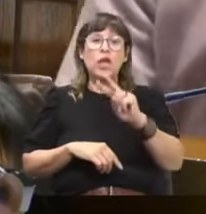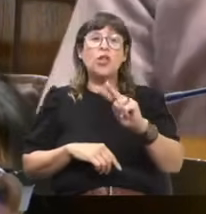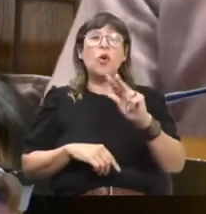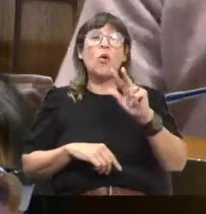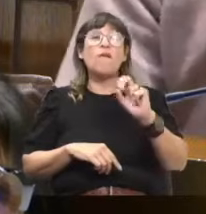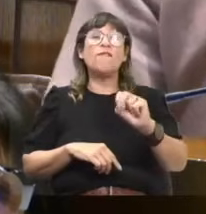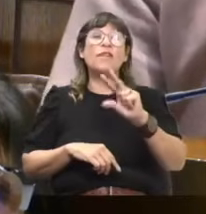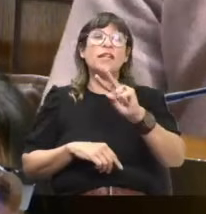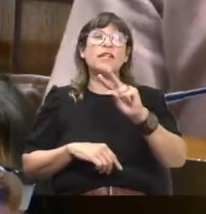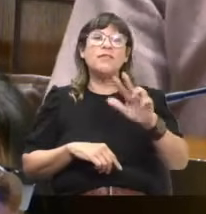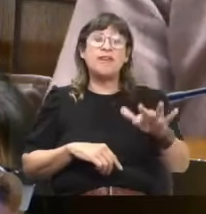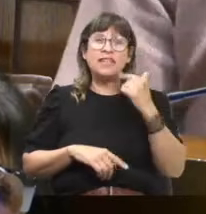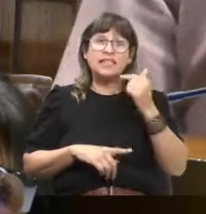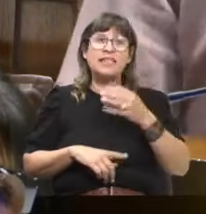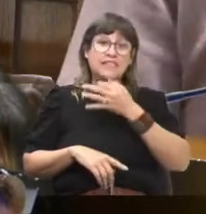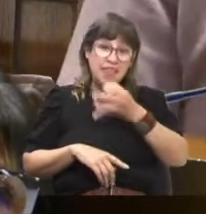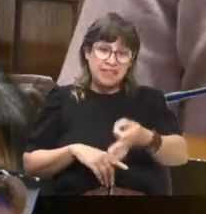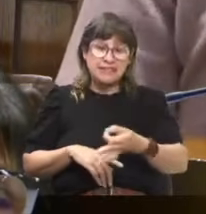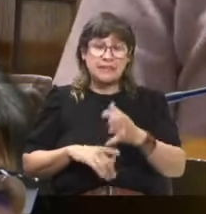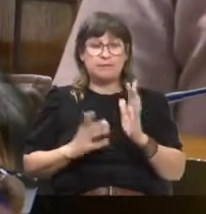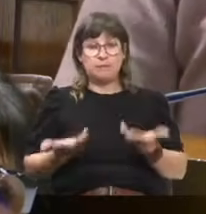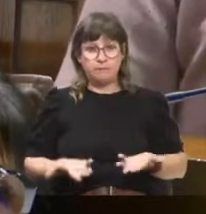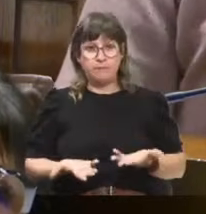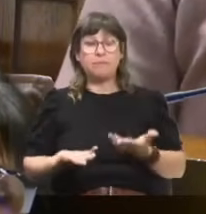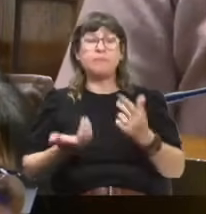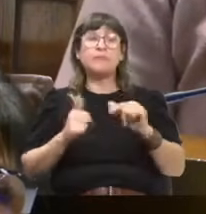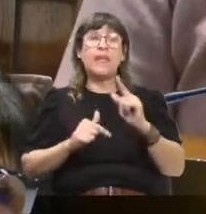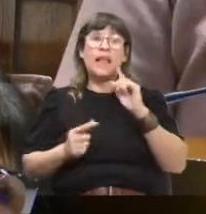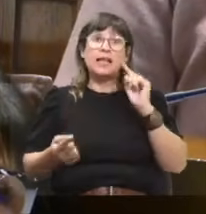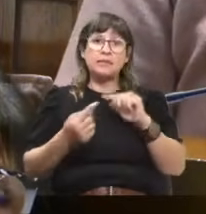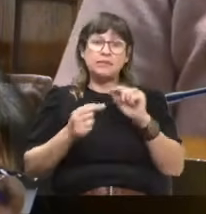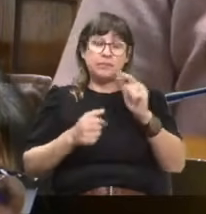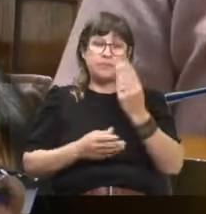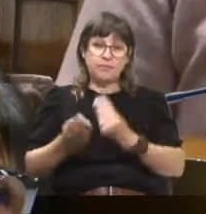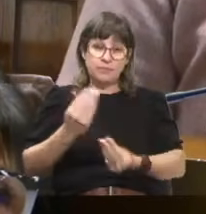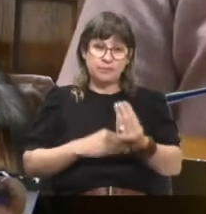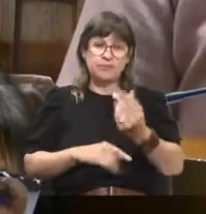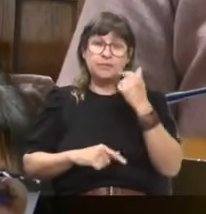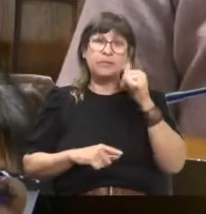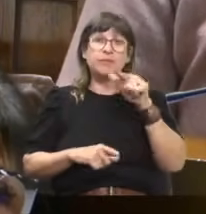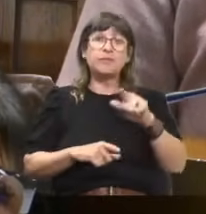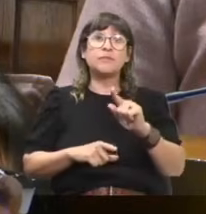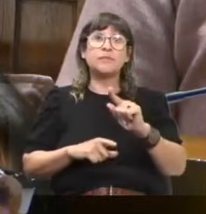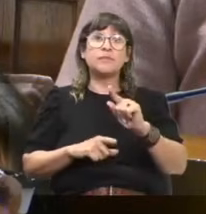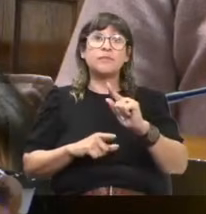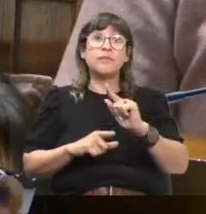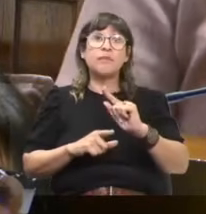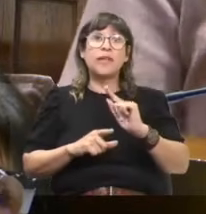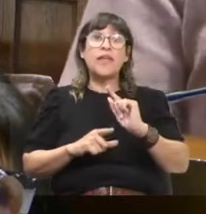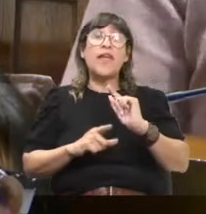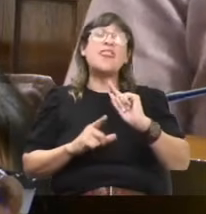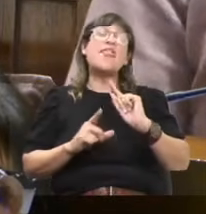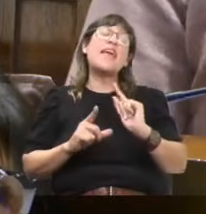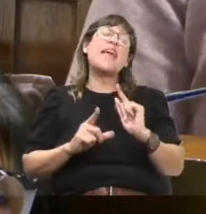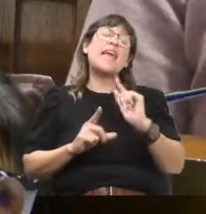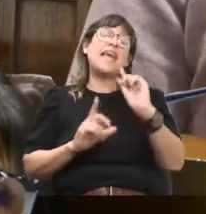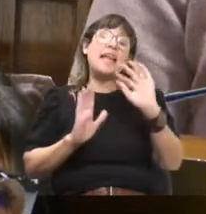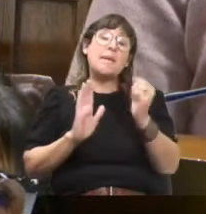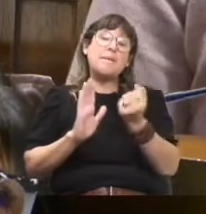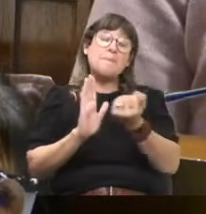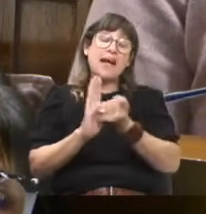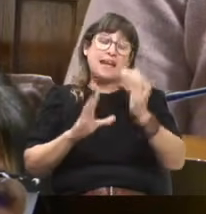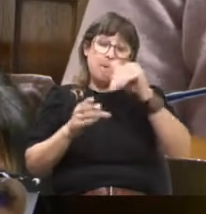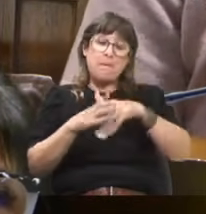se expresa que la finalidad de la incorporación de la marca remota es adecuar el mecanismo